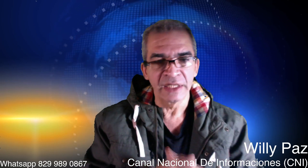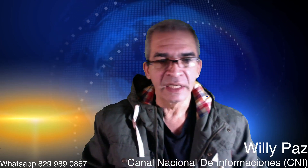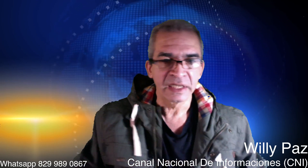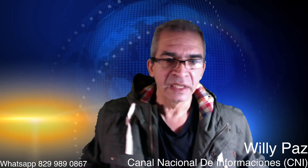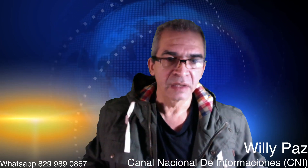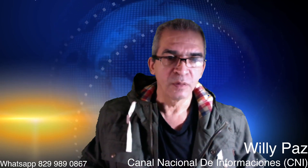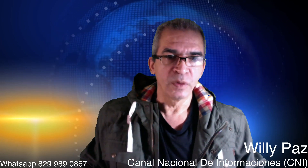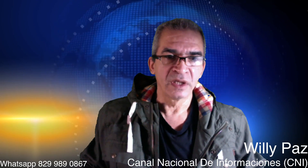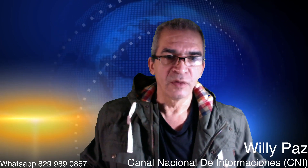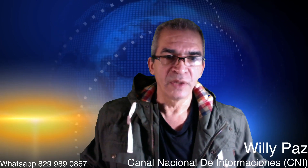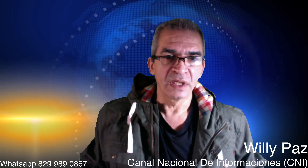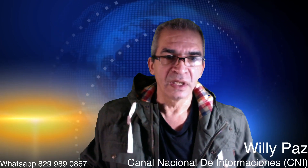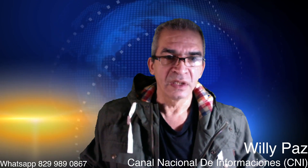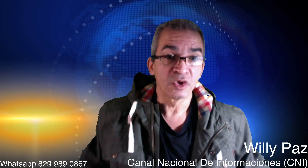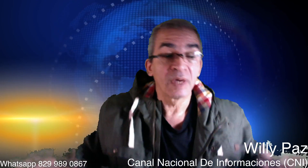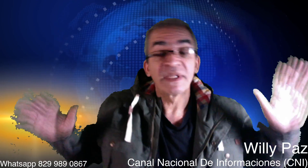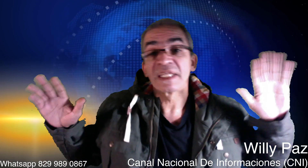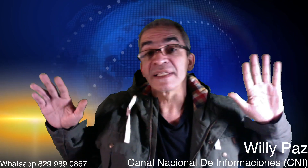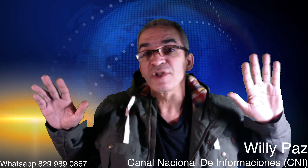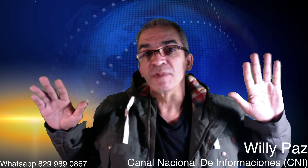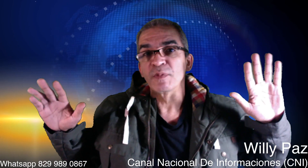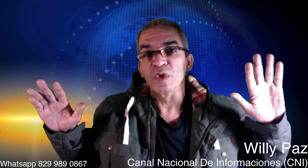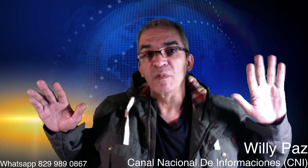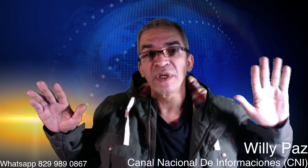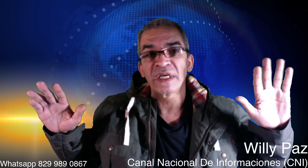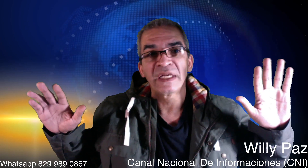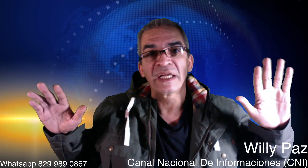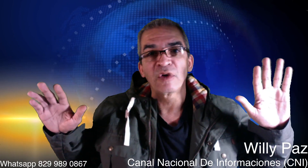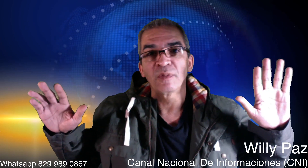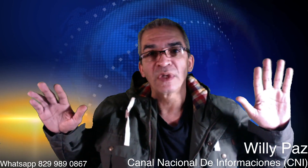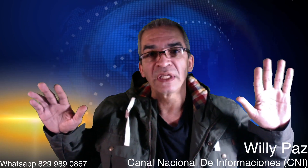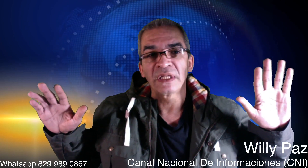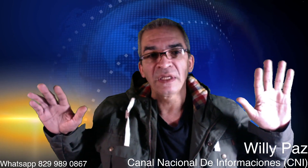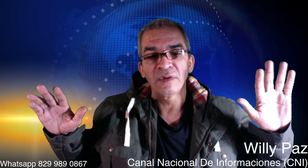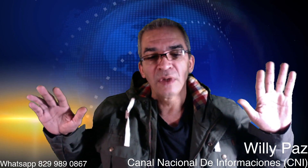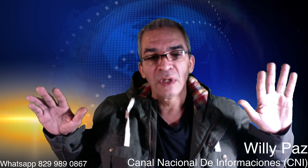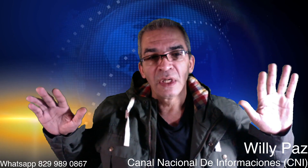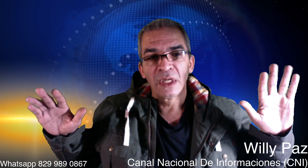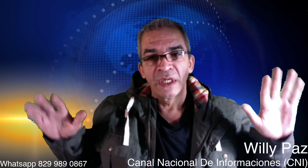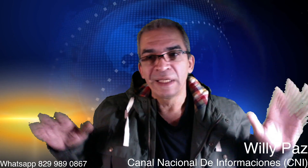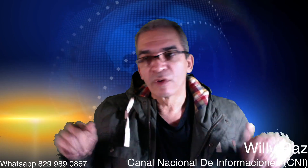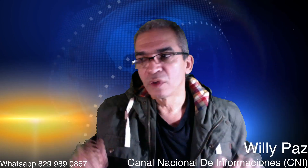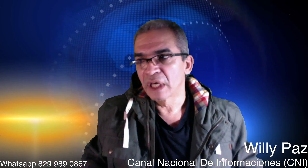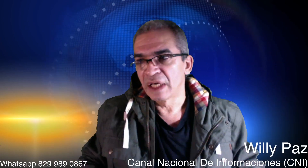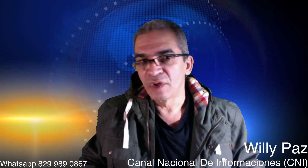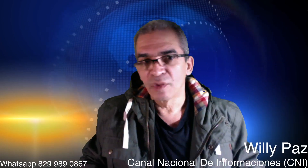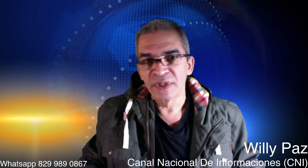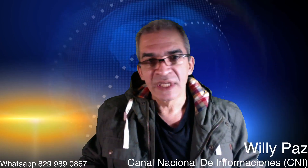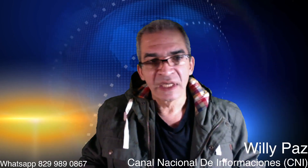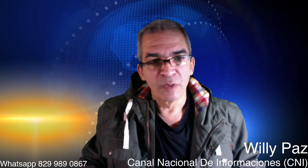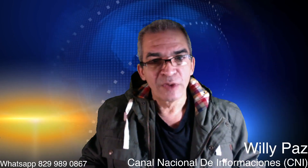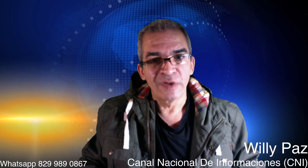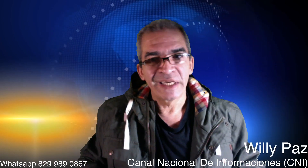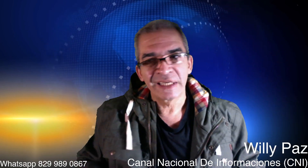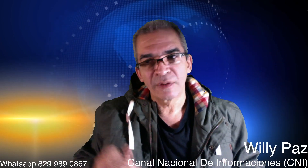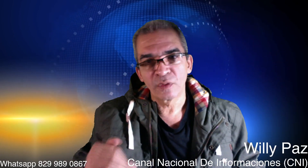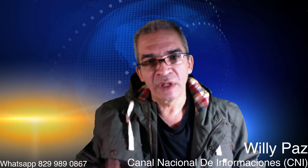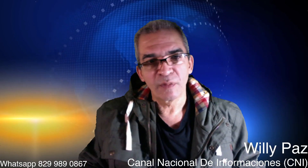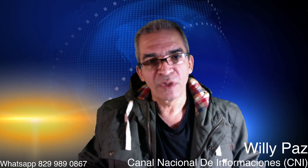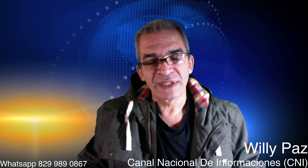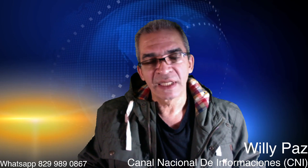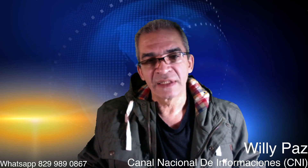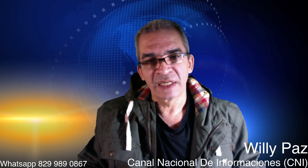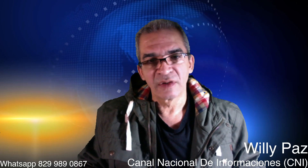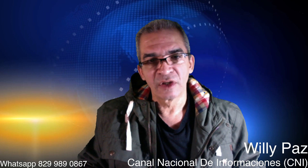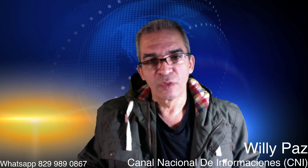que hay aquí en República Dominicana? Solamente así yo me puedo explicar algo por el estilo. De lo contrario, yo pensaría, bueno, es que estos